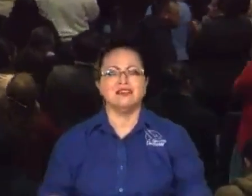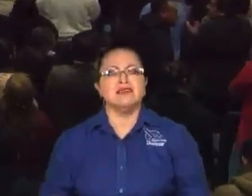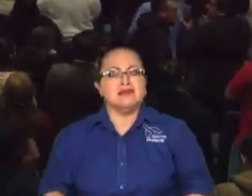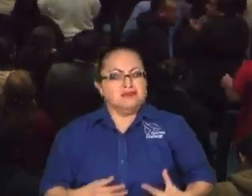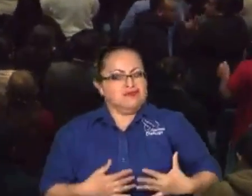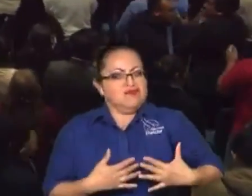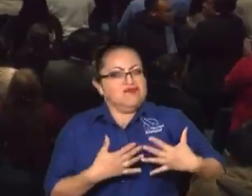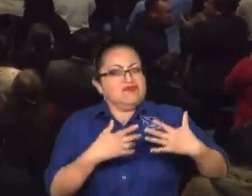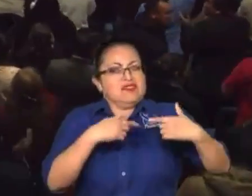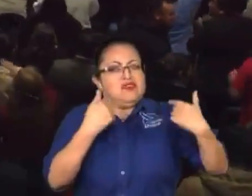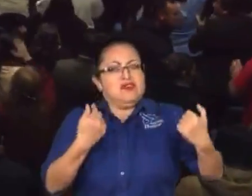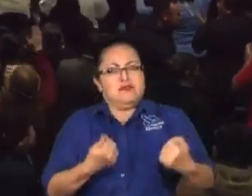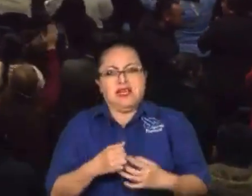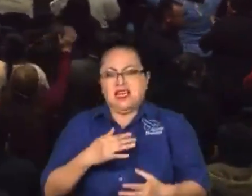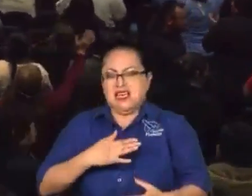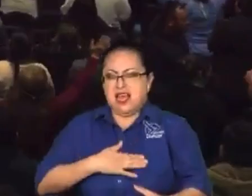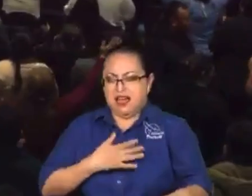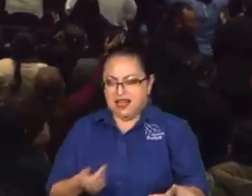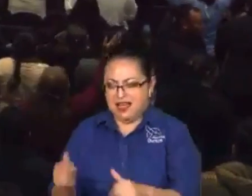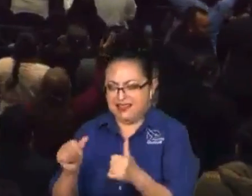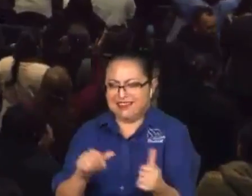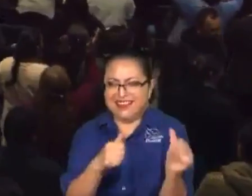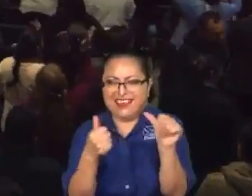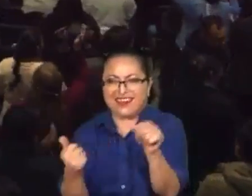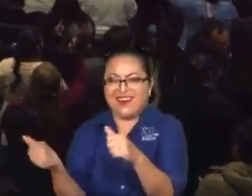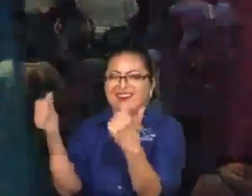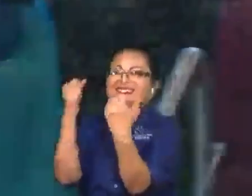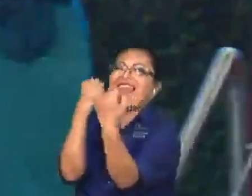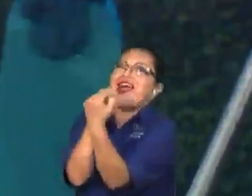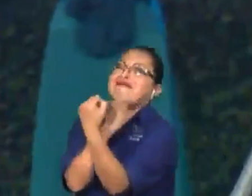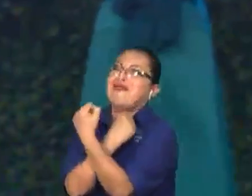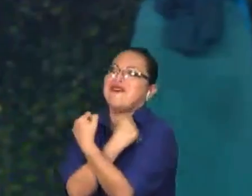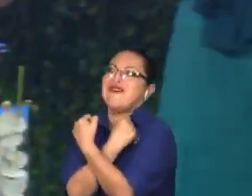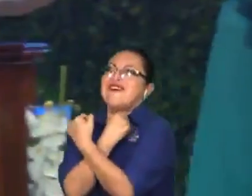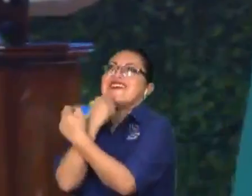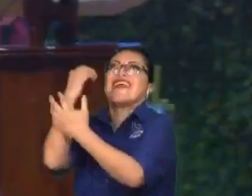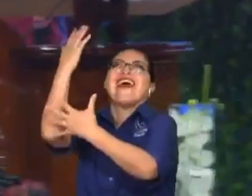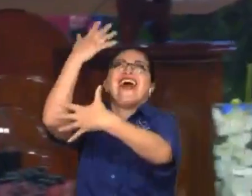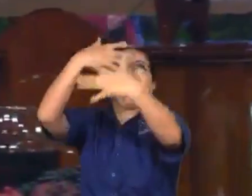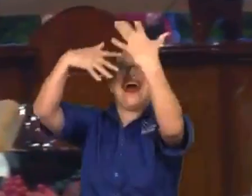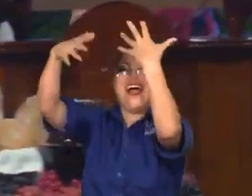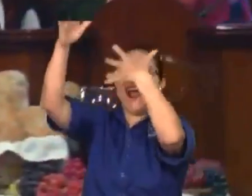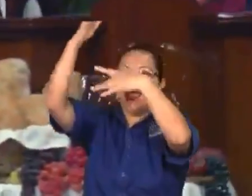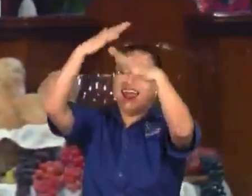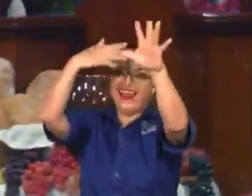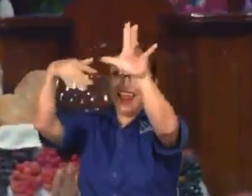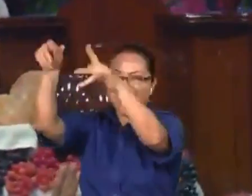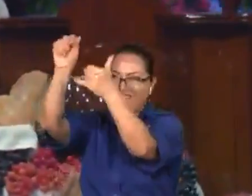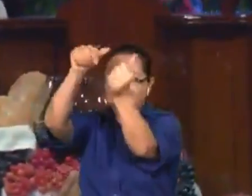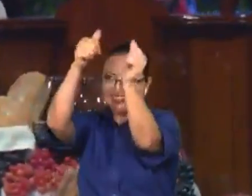Nuestro corazón suspira cánticos de amor.